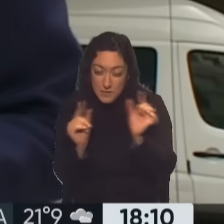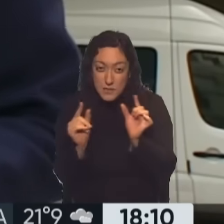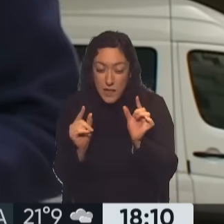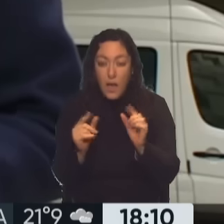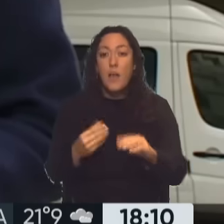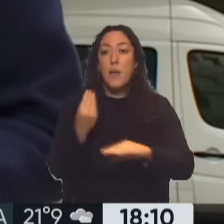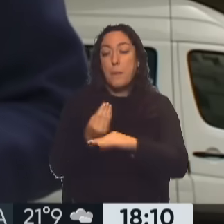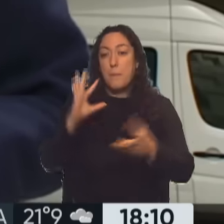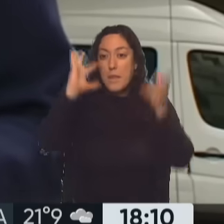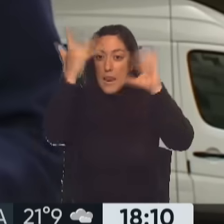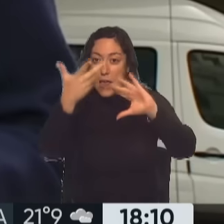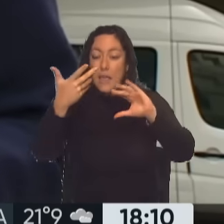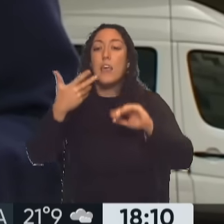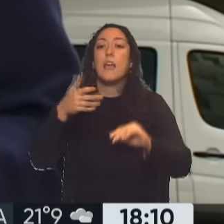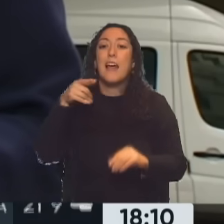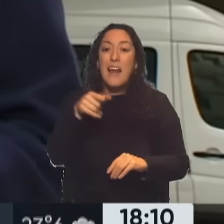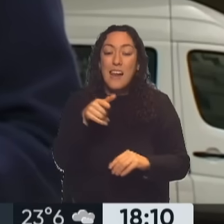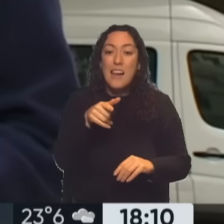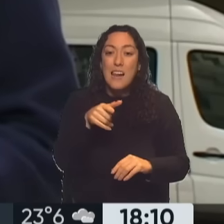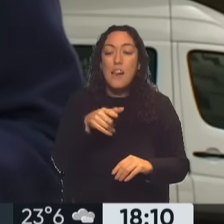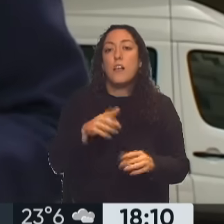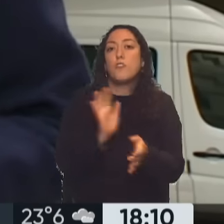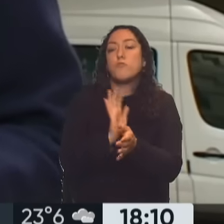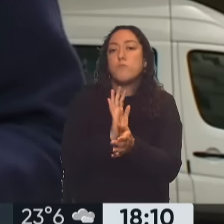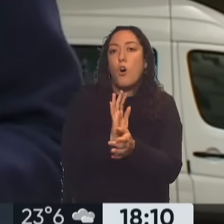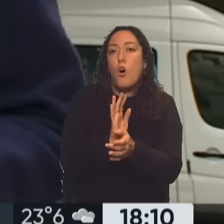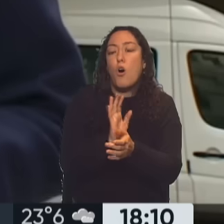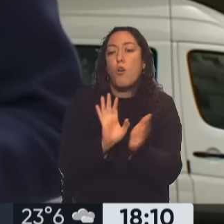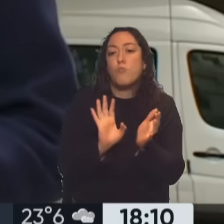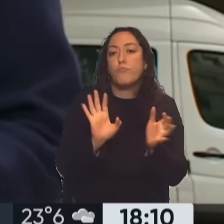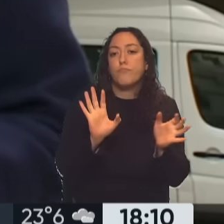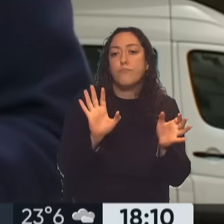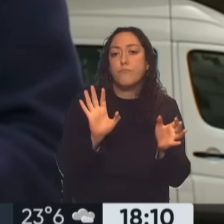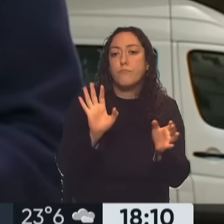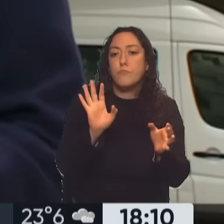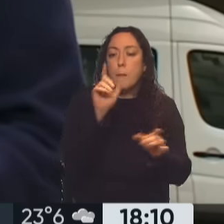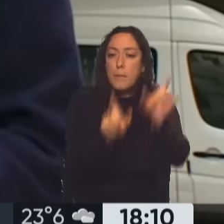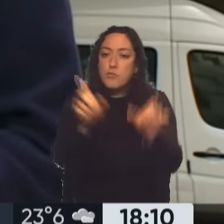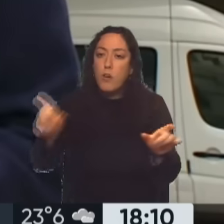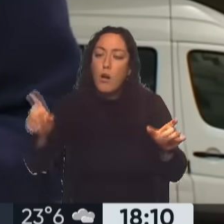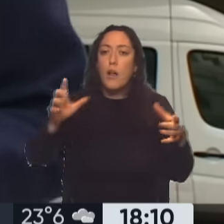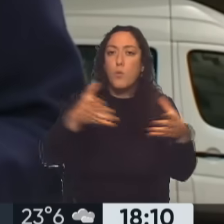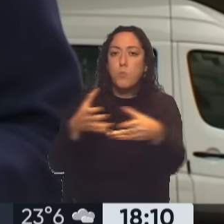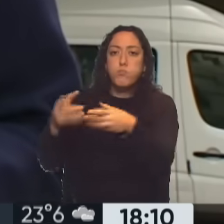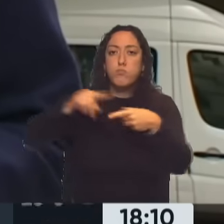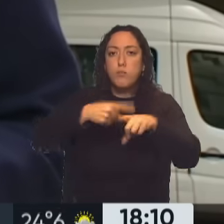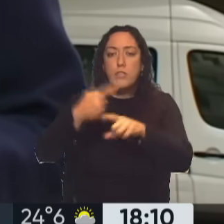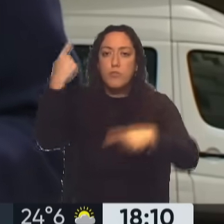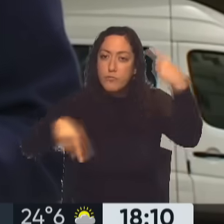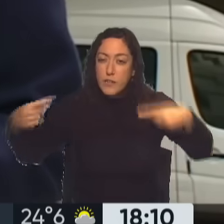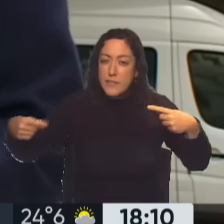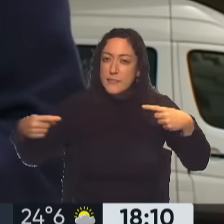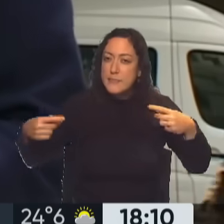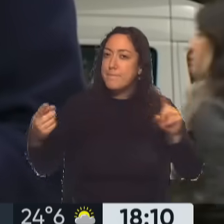libertario Javier Milei busca unir puentes con los diferentes frentes políticos. En este caso